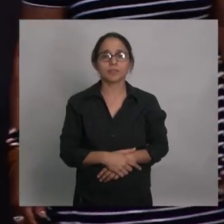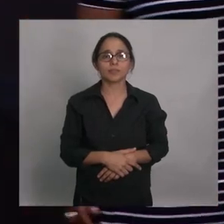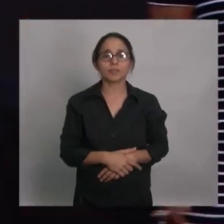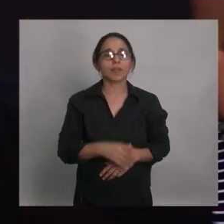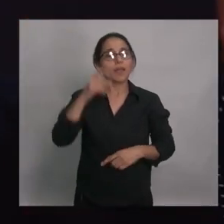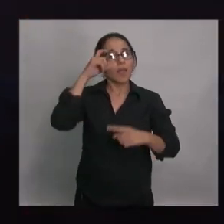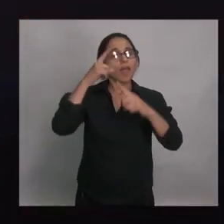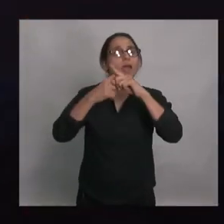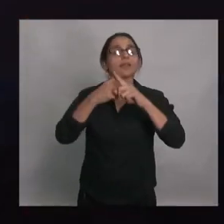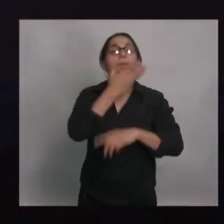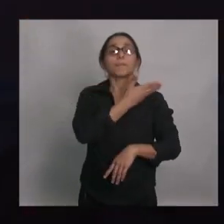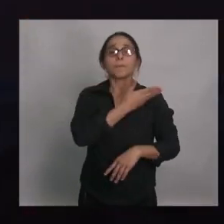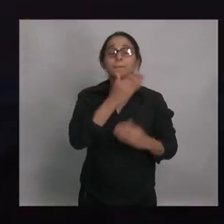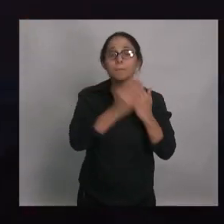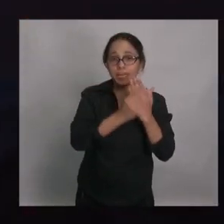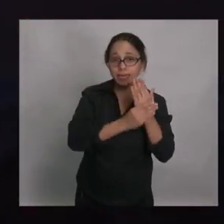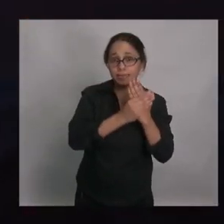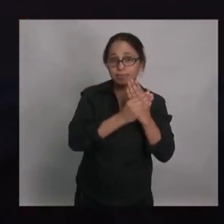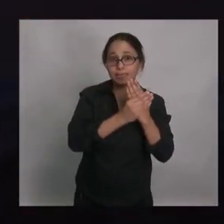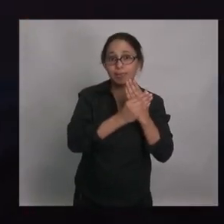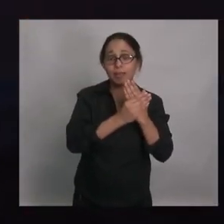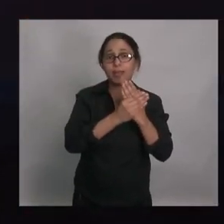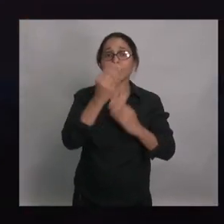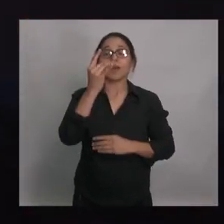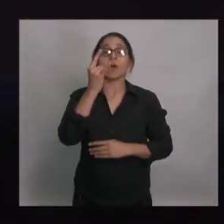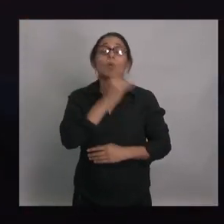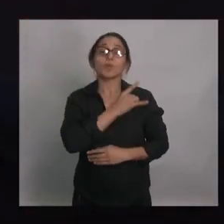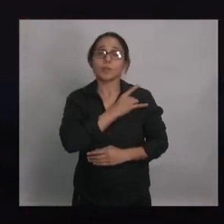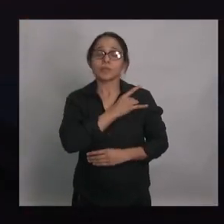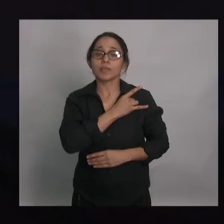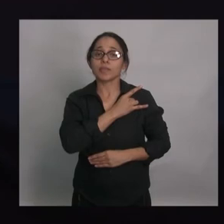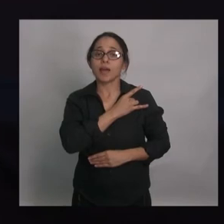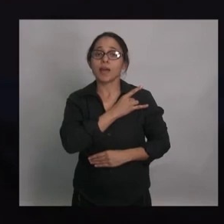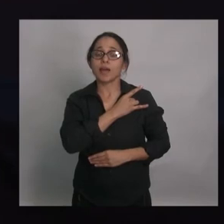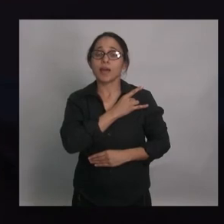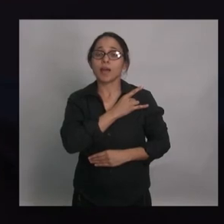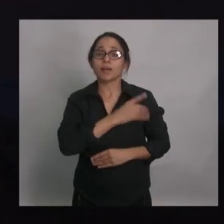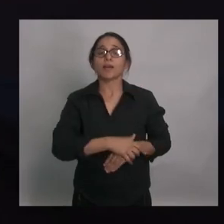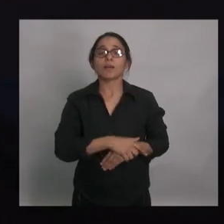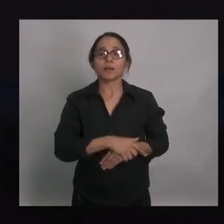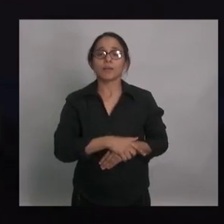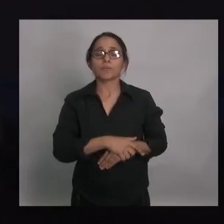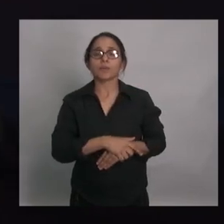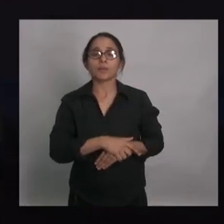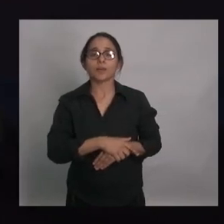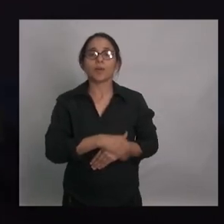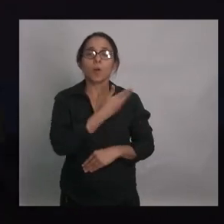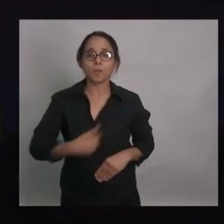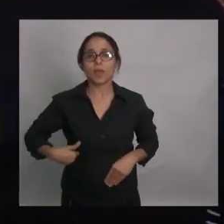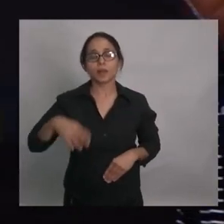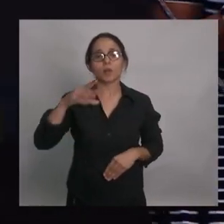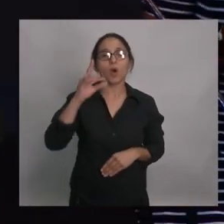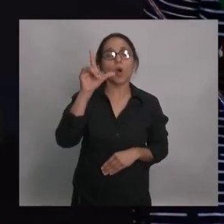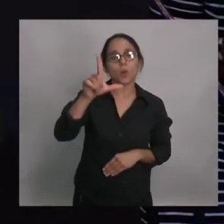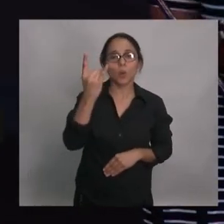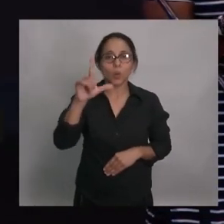ministro la igualdad del gobierno lula y dilma a seguir y si más gracias